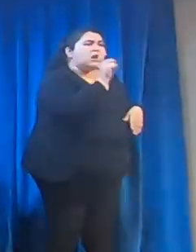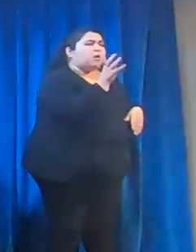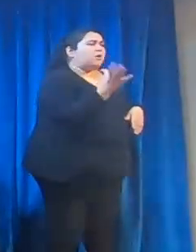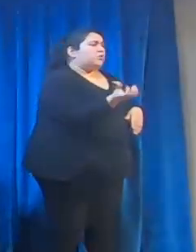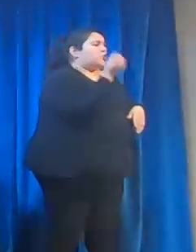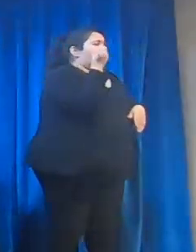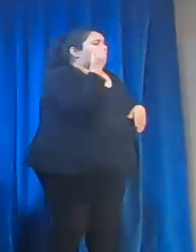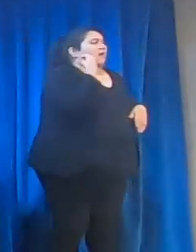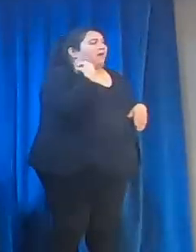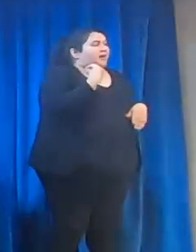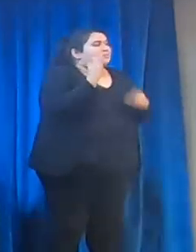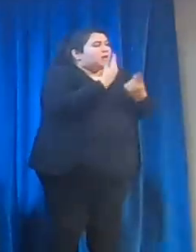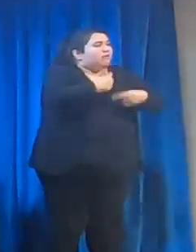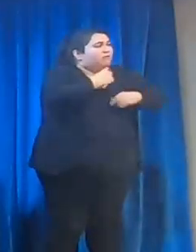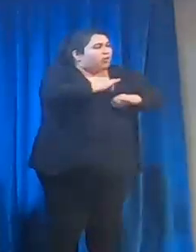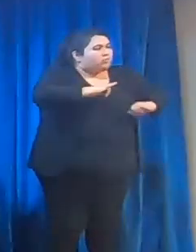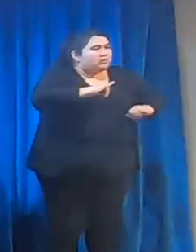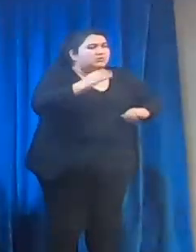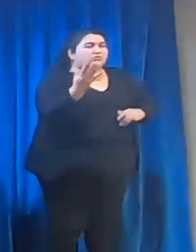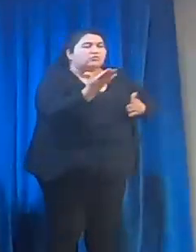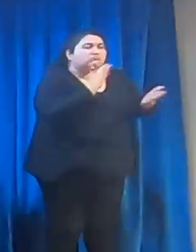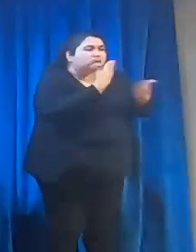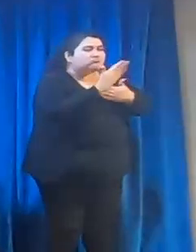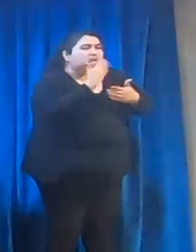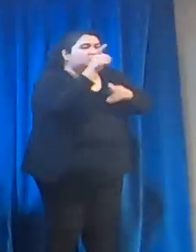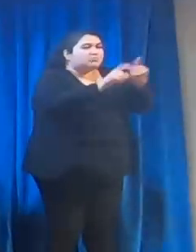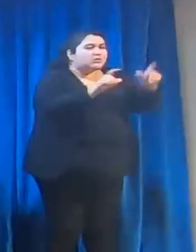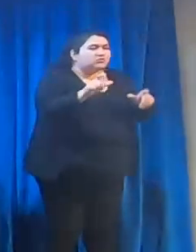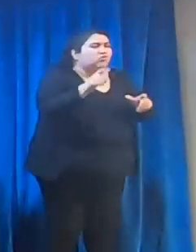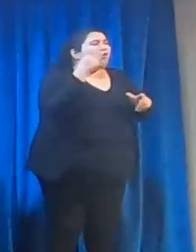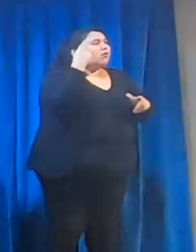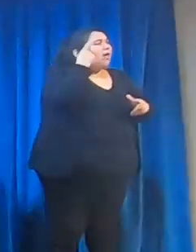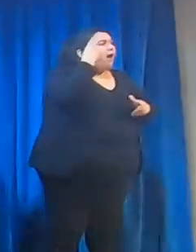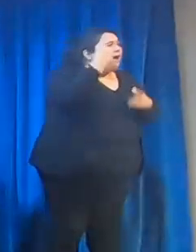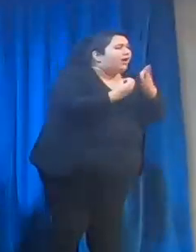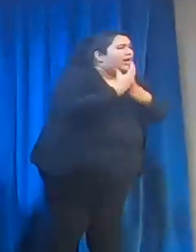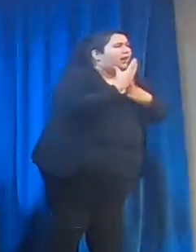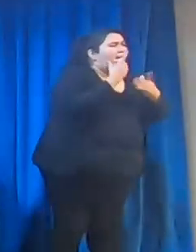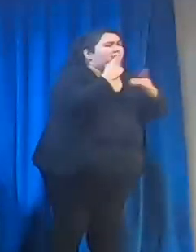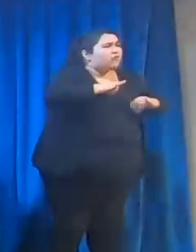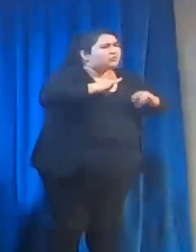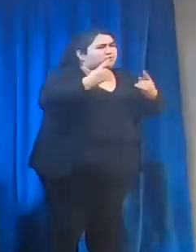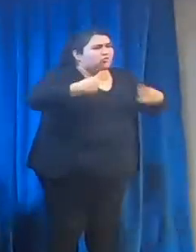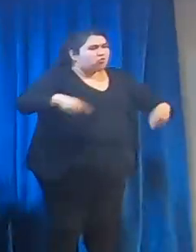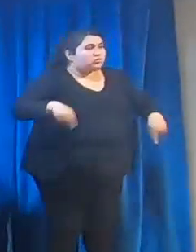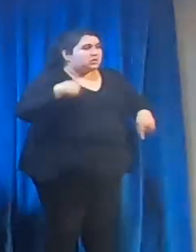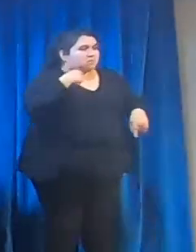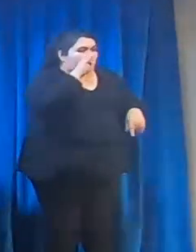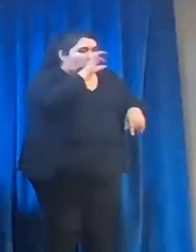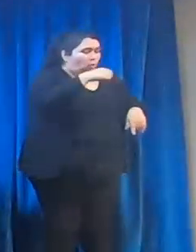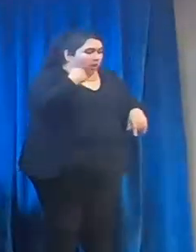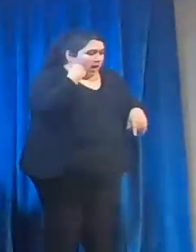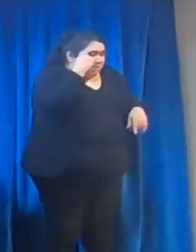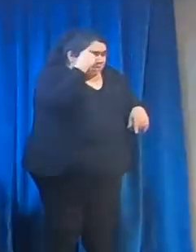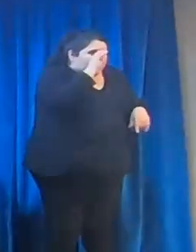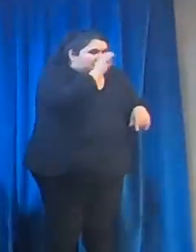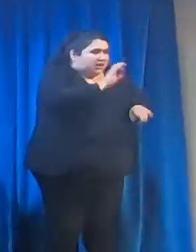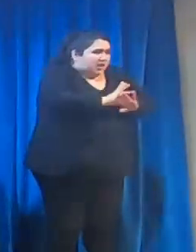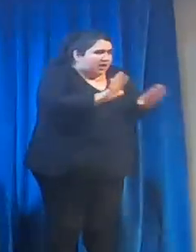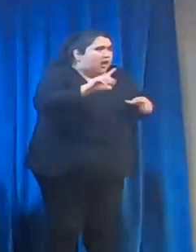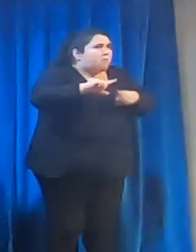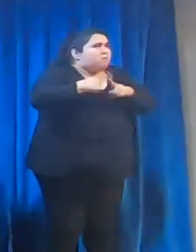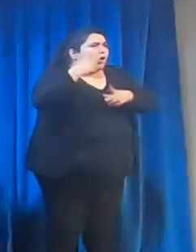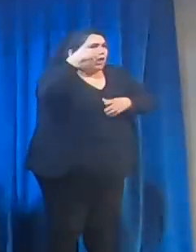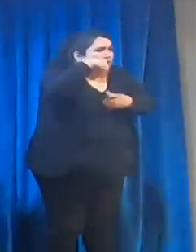poder conseguir material, para hablar con gente, para construir teoría, pero insisto, no me imaginé que después iba a hablar de bullying en la